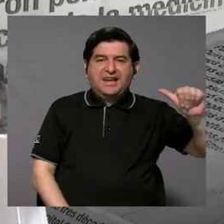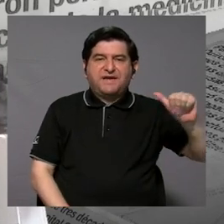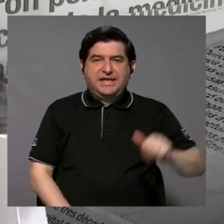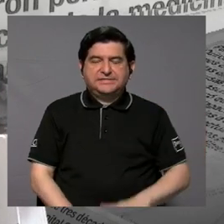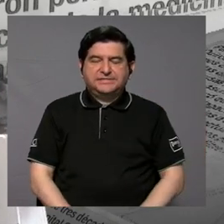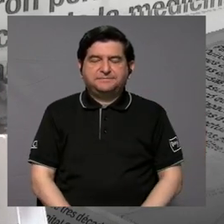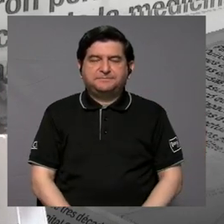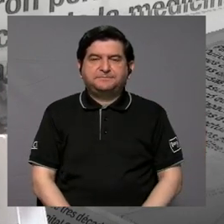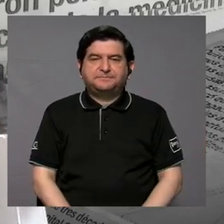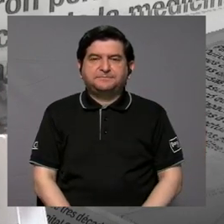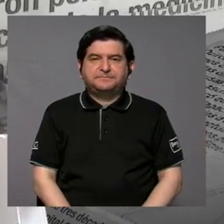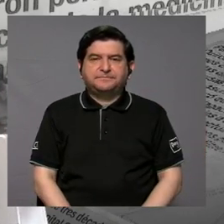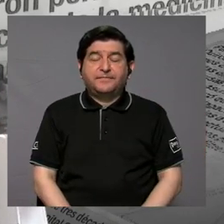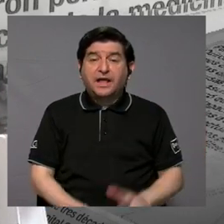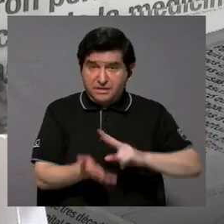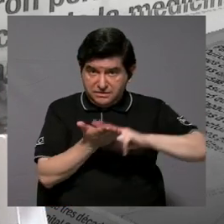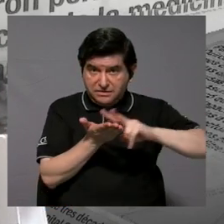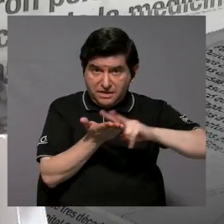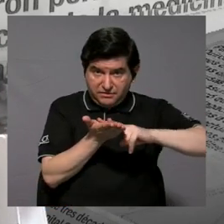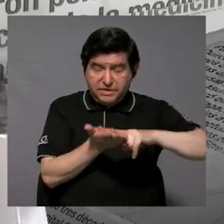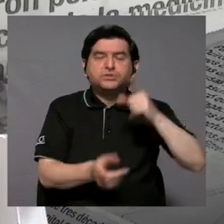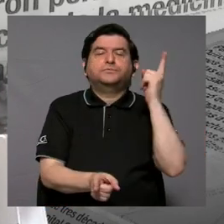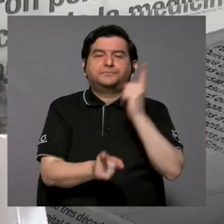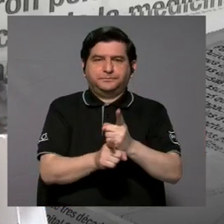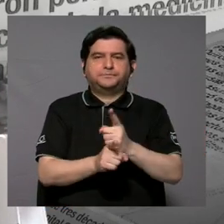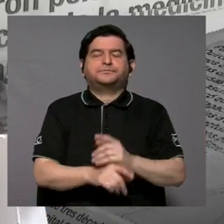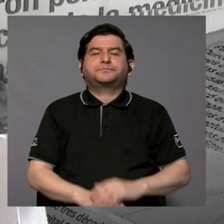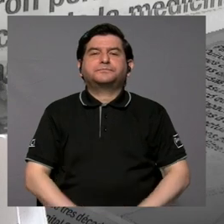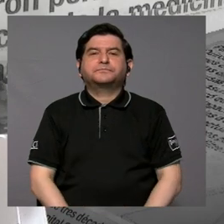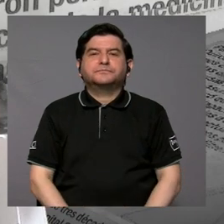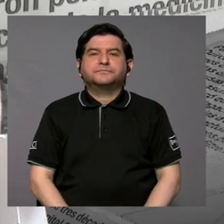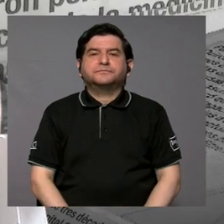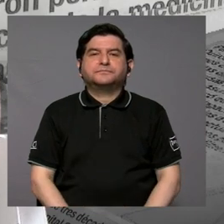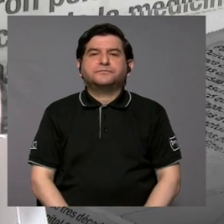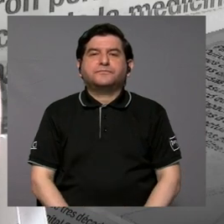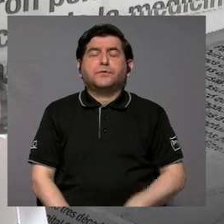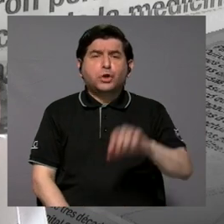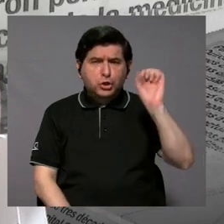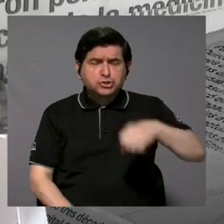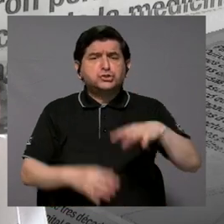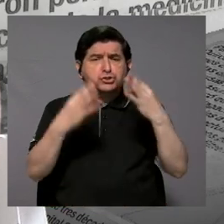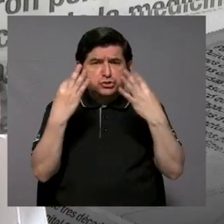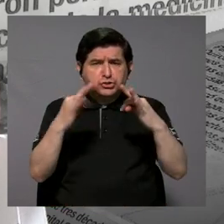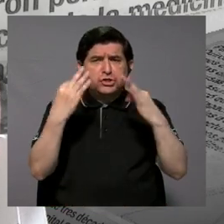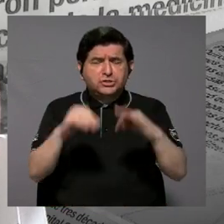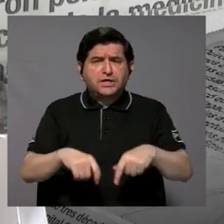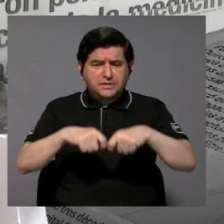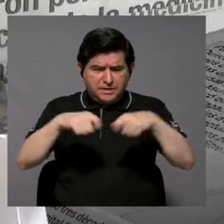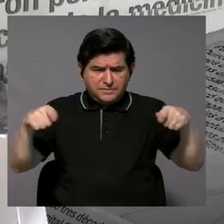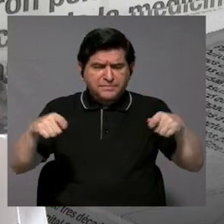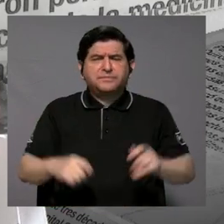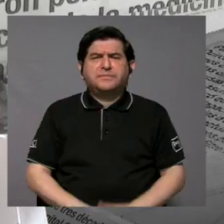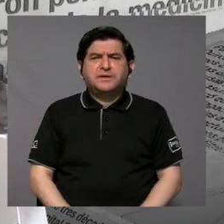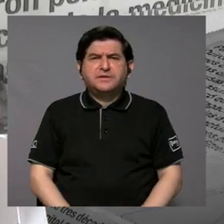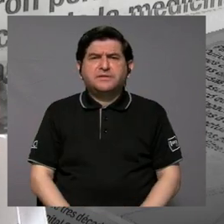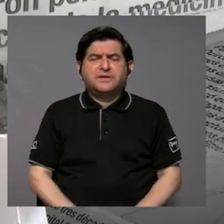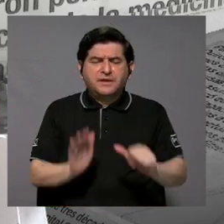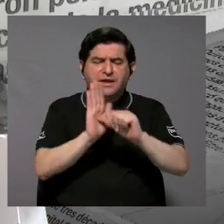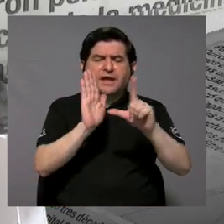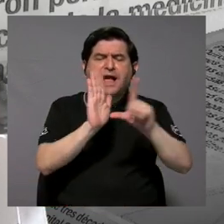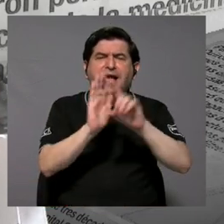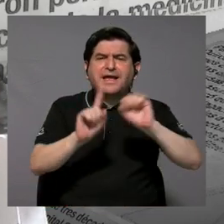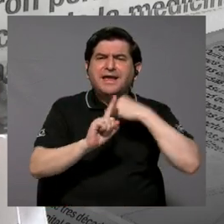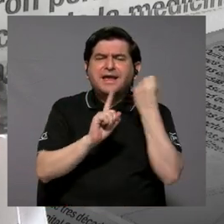ajá. Del Partido Liberación. Correcto, de Liberación Nacional. Sí se ha estado tratando de medir un poquito el tema de cómo está a nivel de